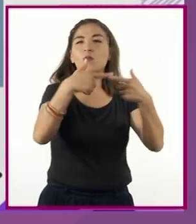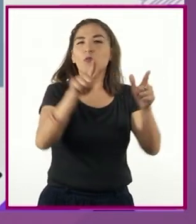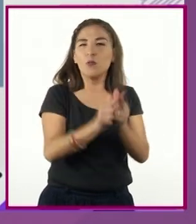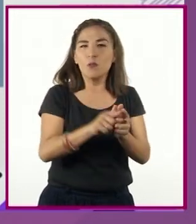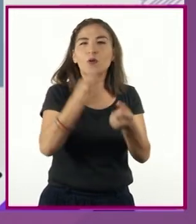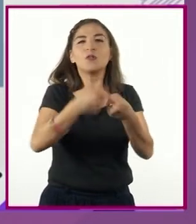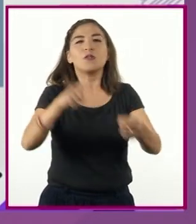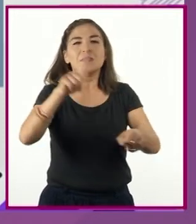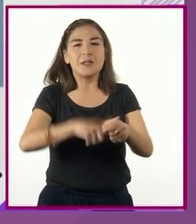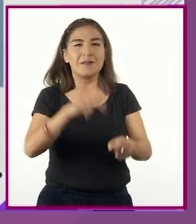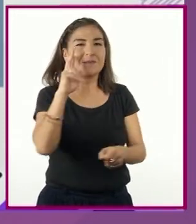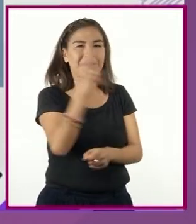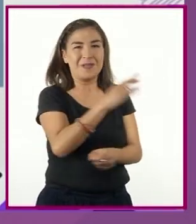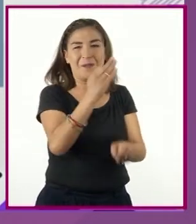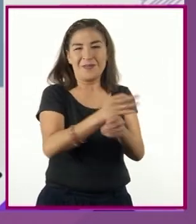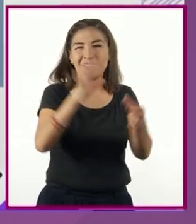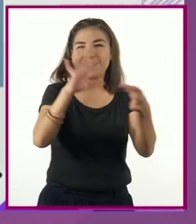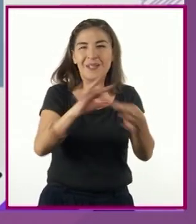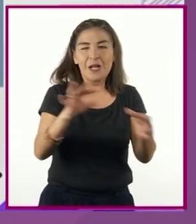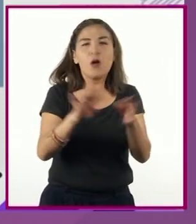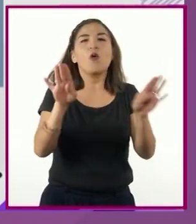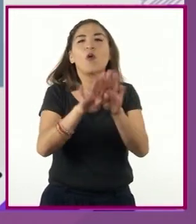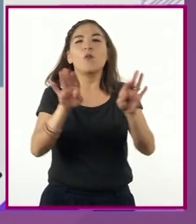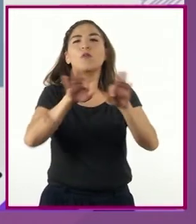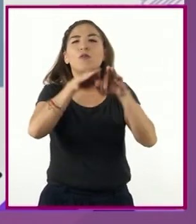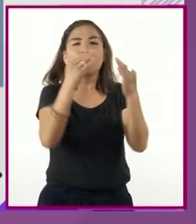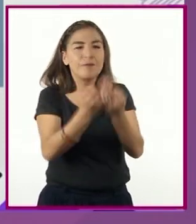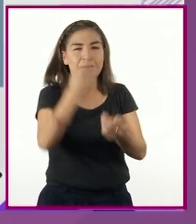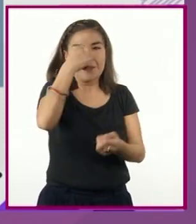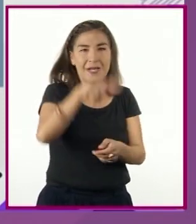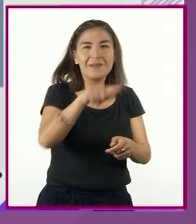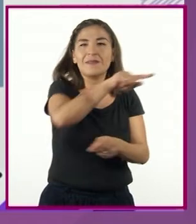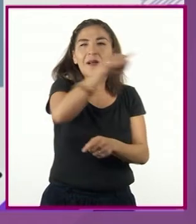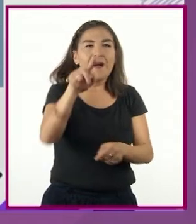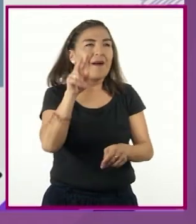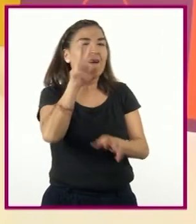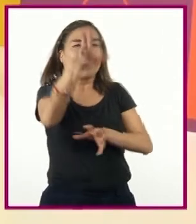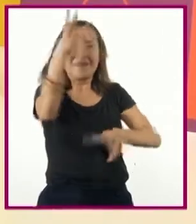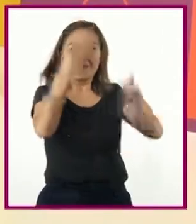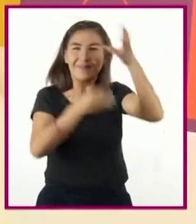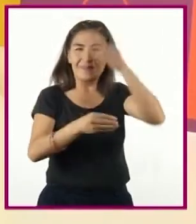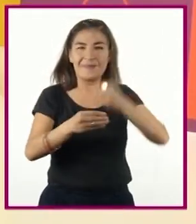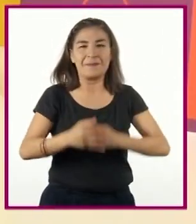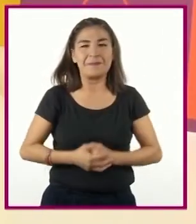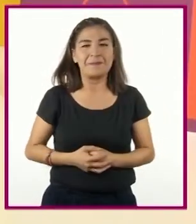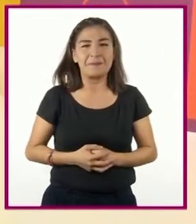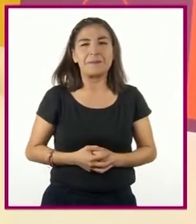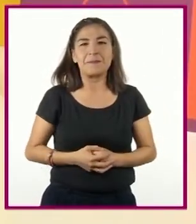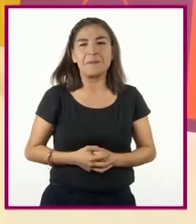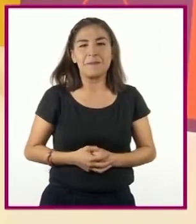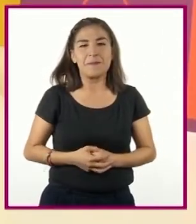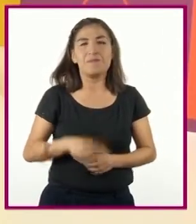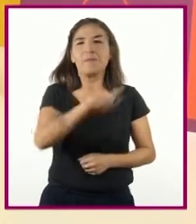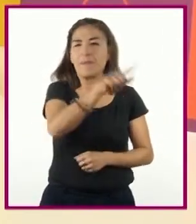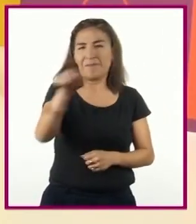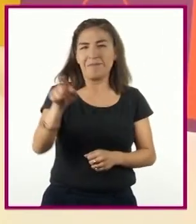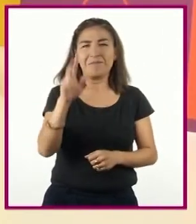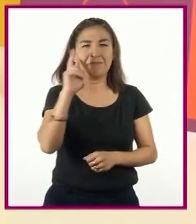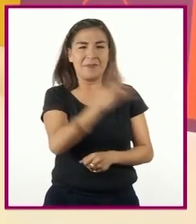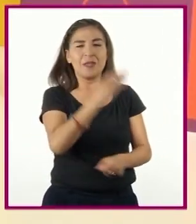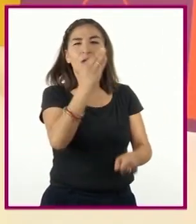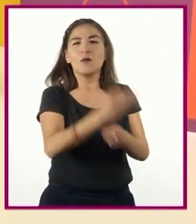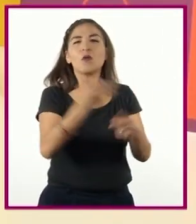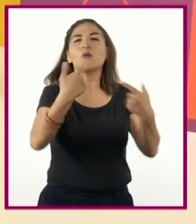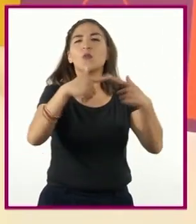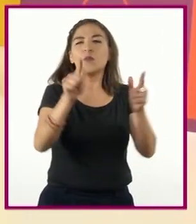sociales que hemos comentado y de qué forma influyen en la identidad. Como pueden apreciar, Los